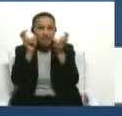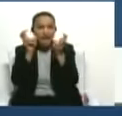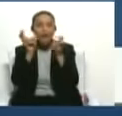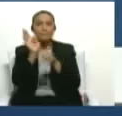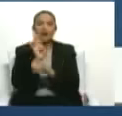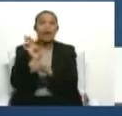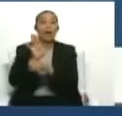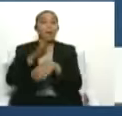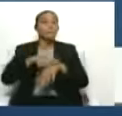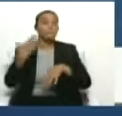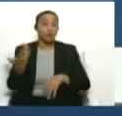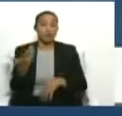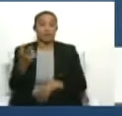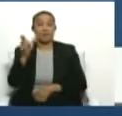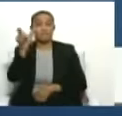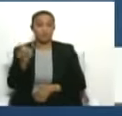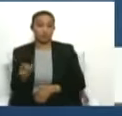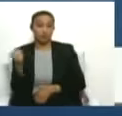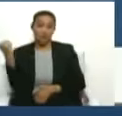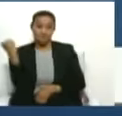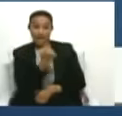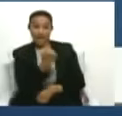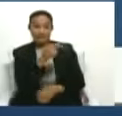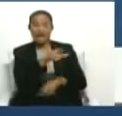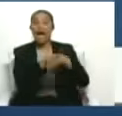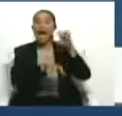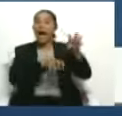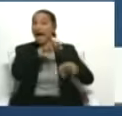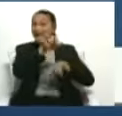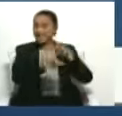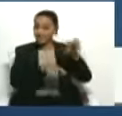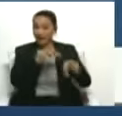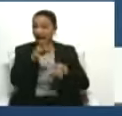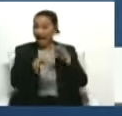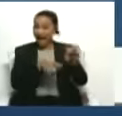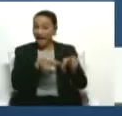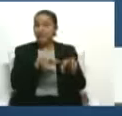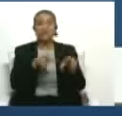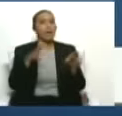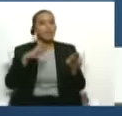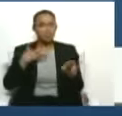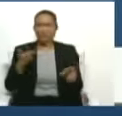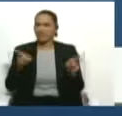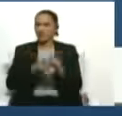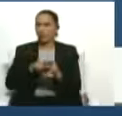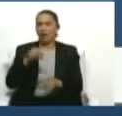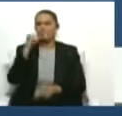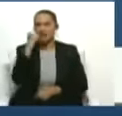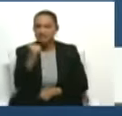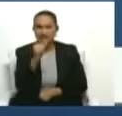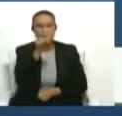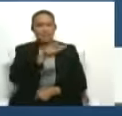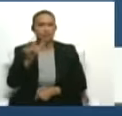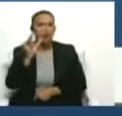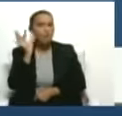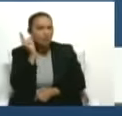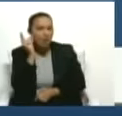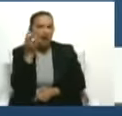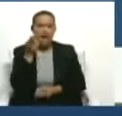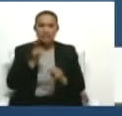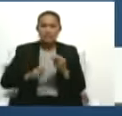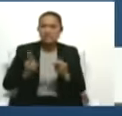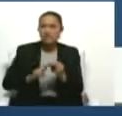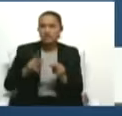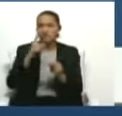mata a un animal, a un ser vivo, pudiera mañana hacerlo contra una mujer, un niño, un anciano. Y hemos visto incluso que muchos de